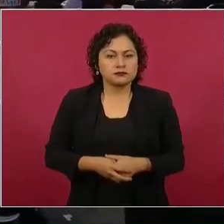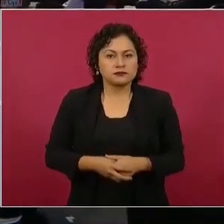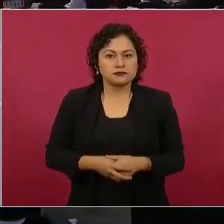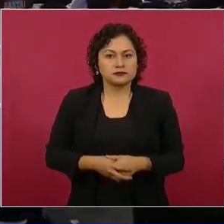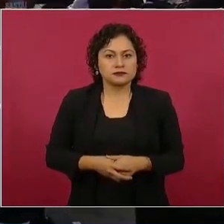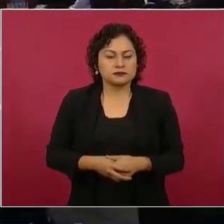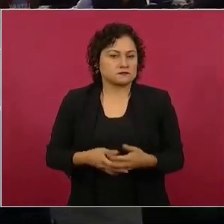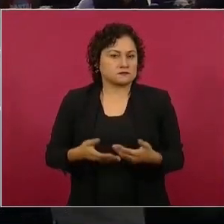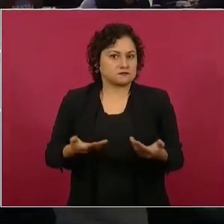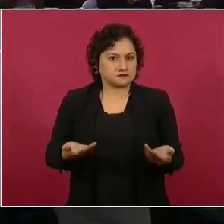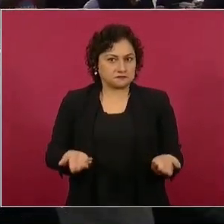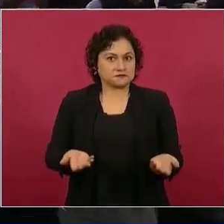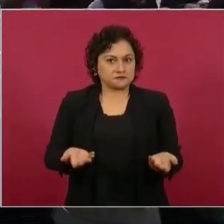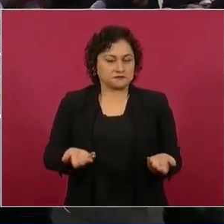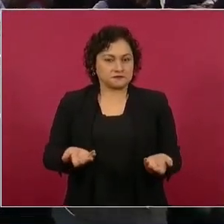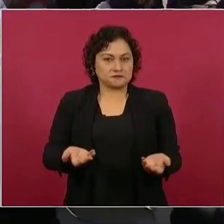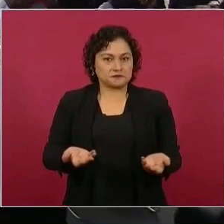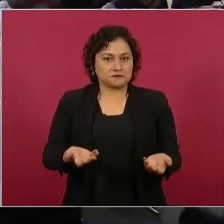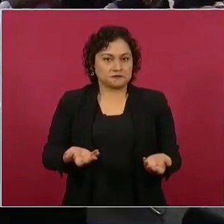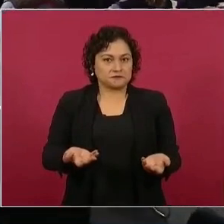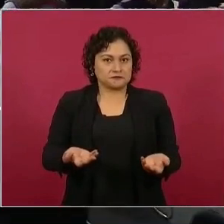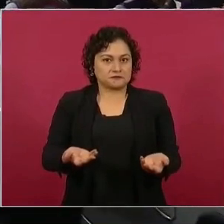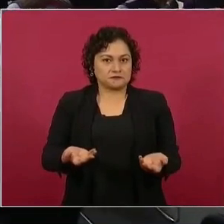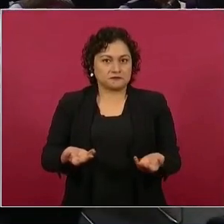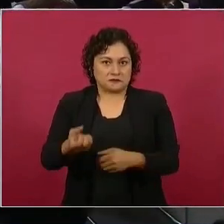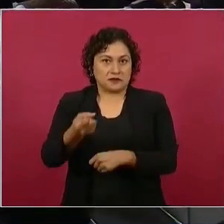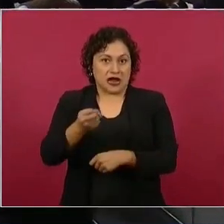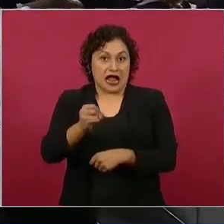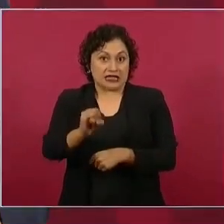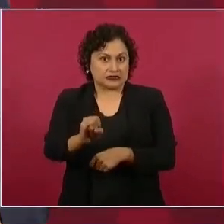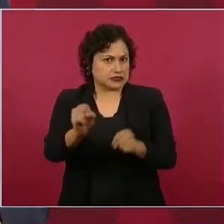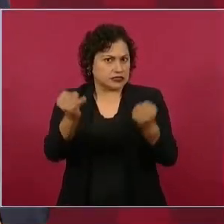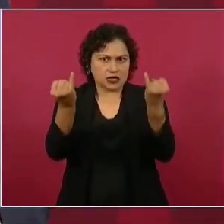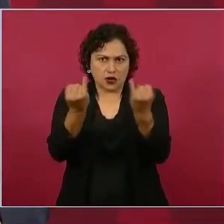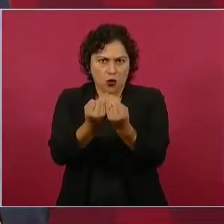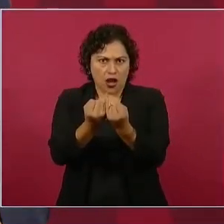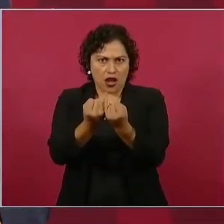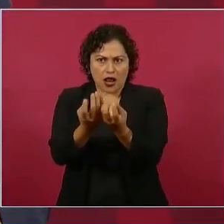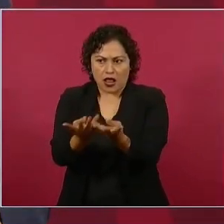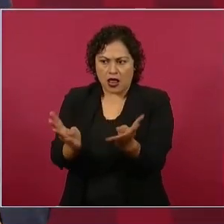y así elegir a los 7.